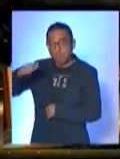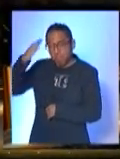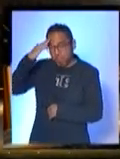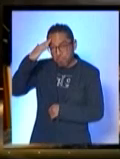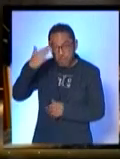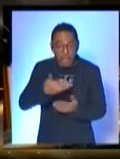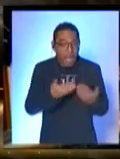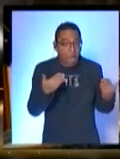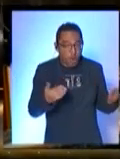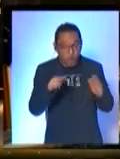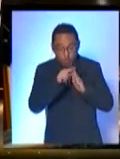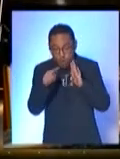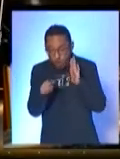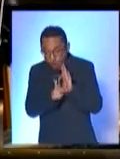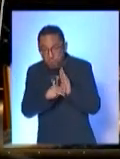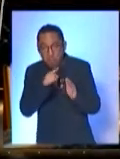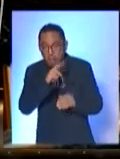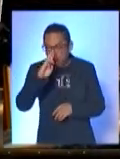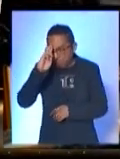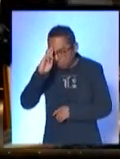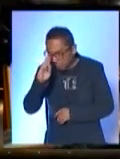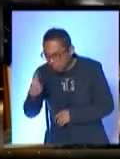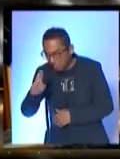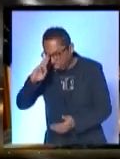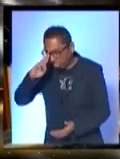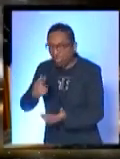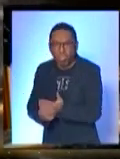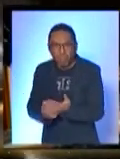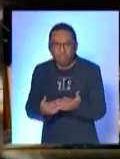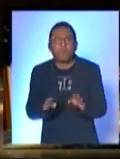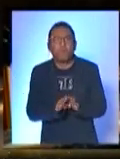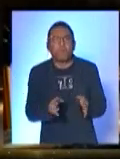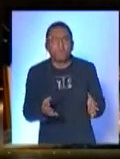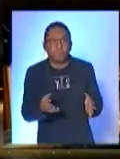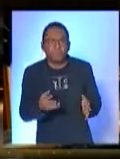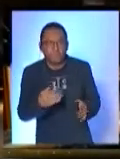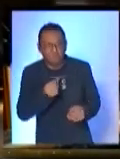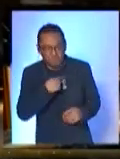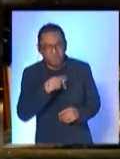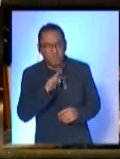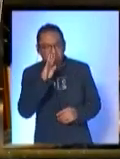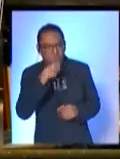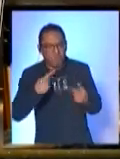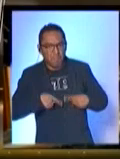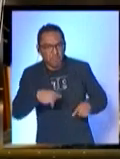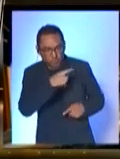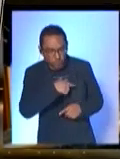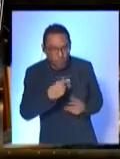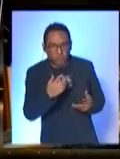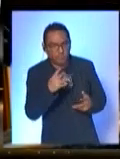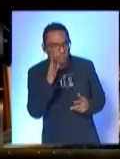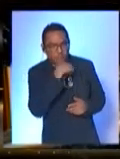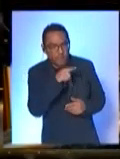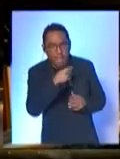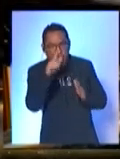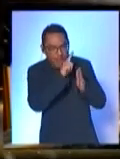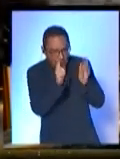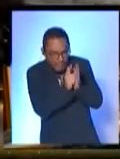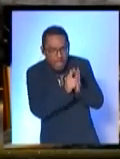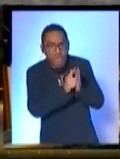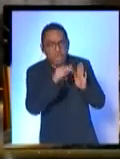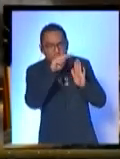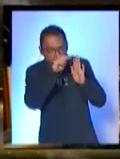mismas normas que ellos pusieron. Yo creo que si es deplorable para un ciudadano no respetar la ley y las normas que